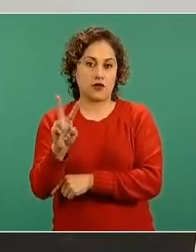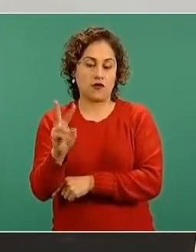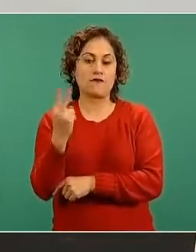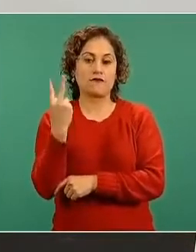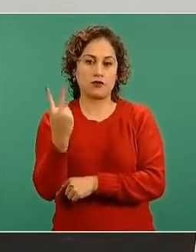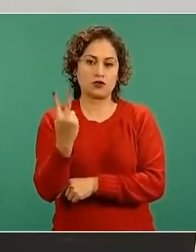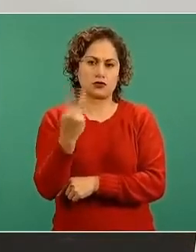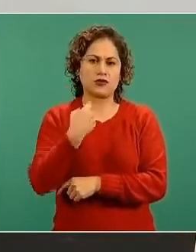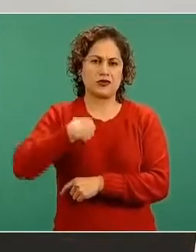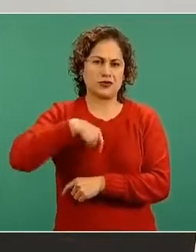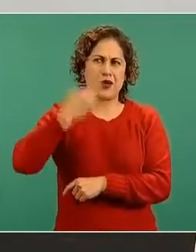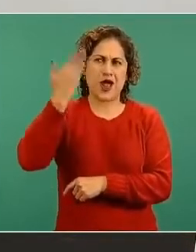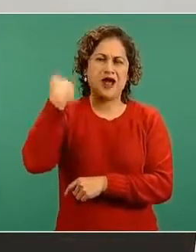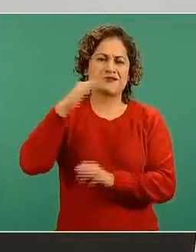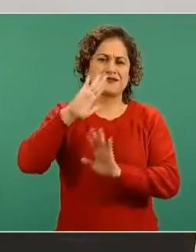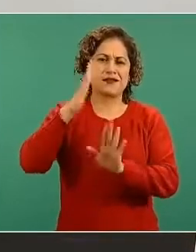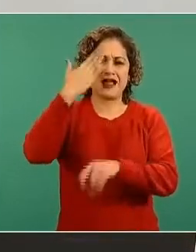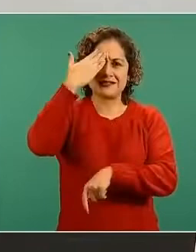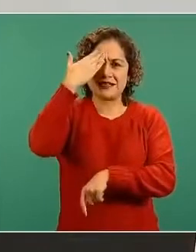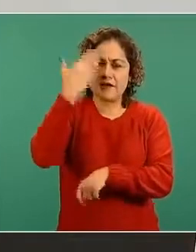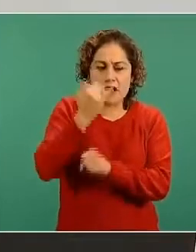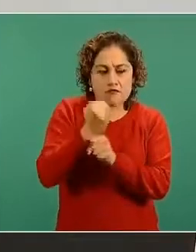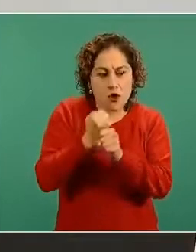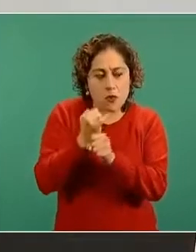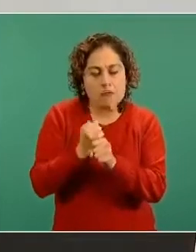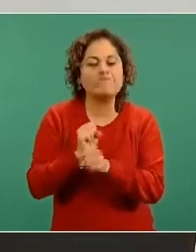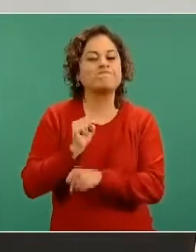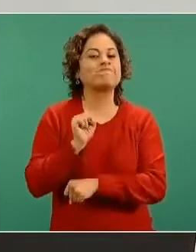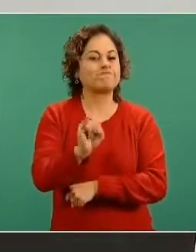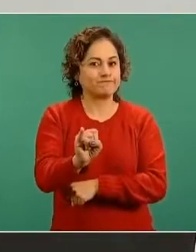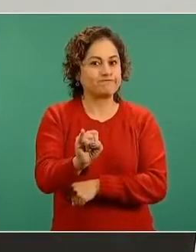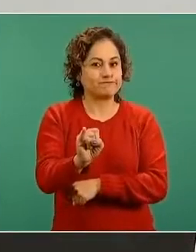iba a pasar. Entonces, ¿qué es lo que sucede?